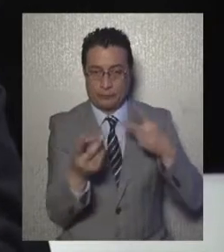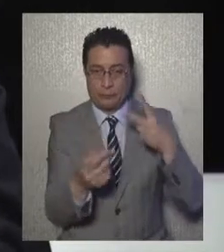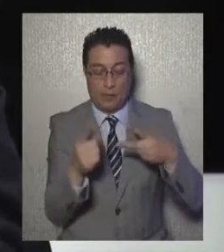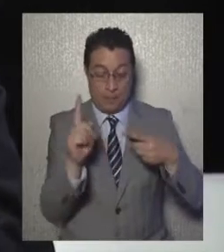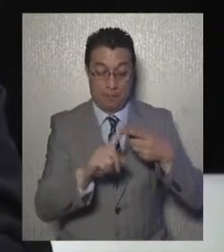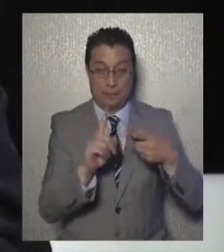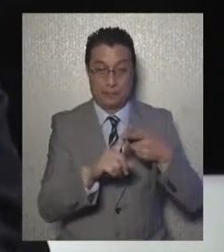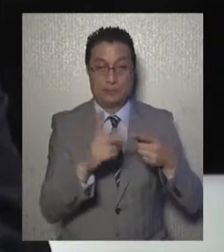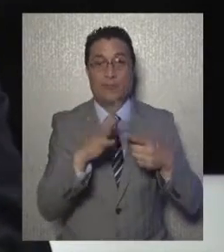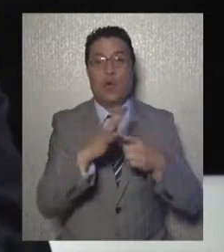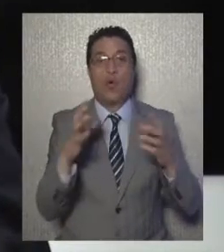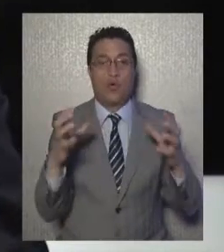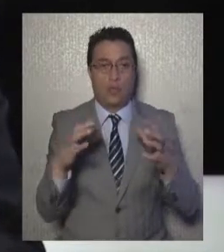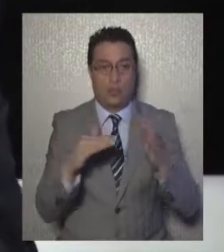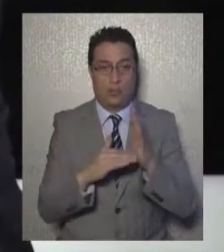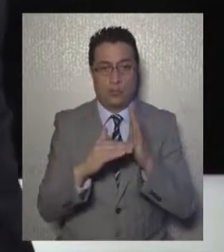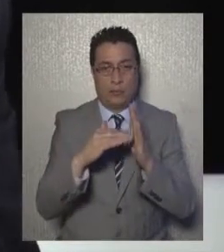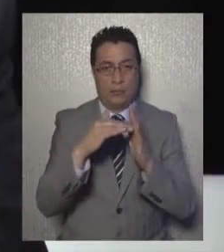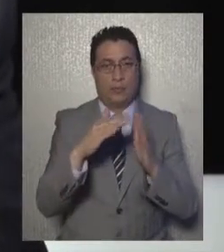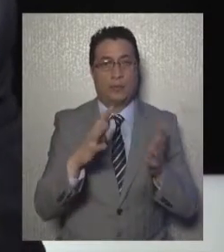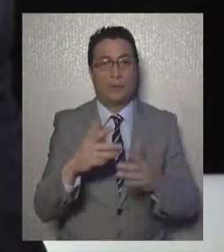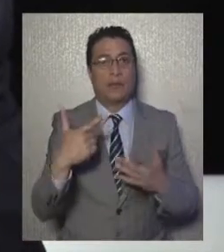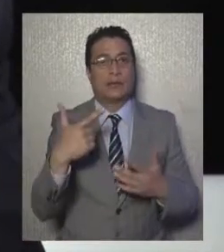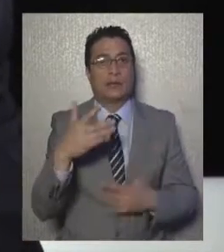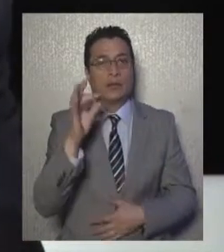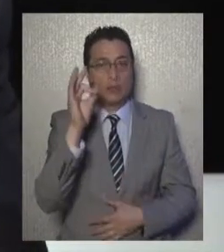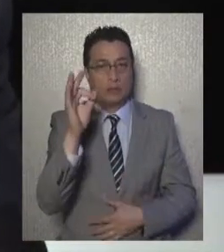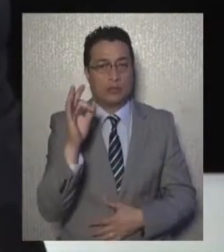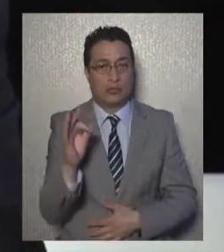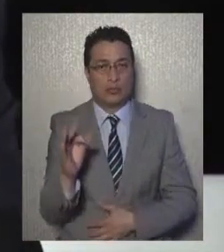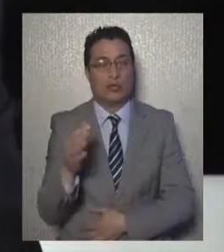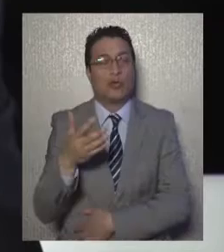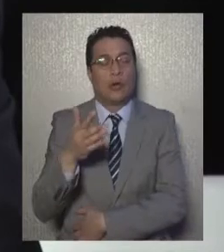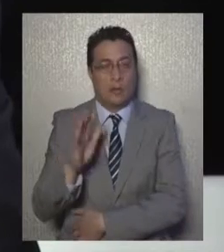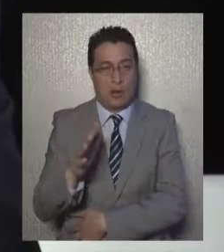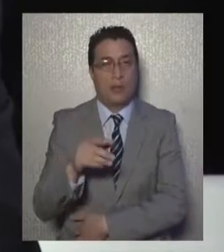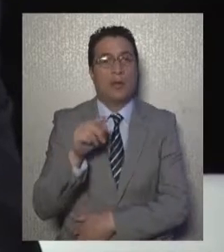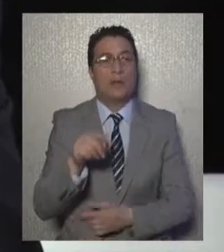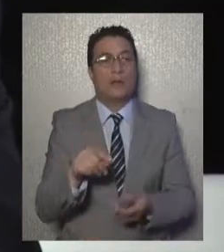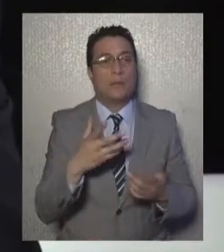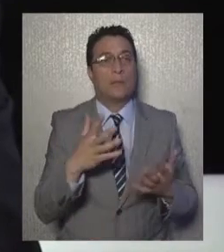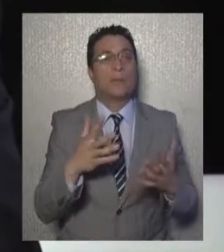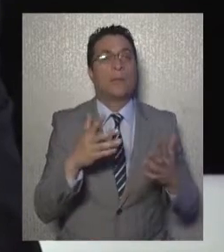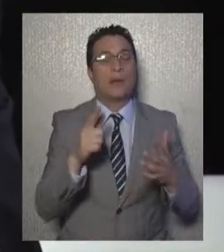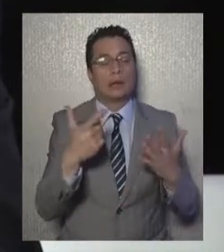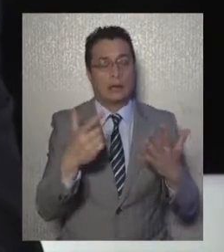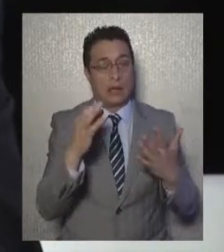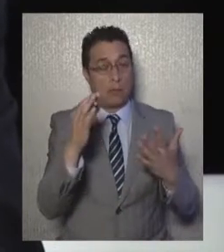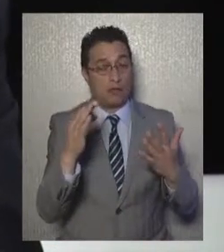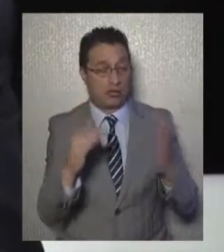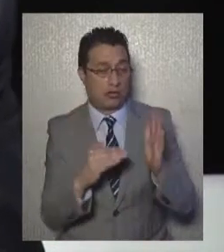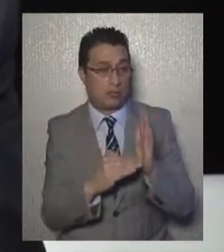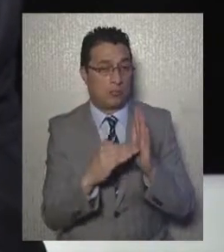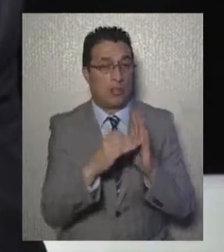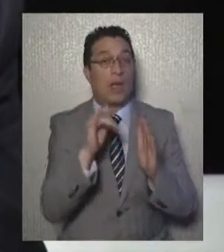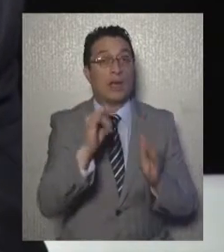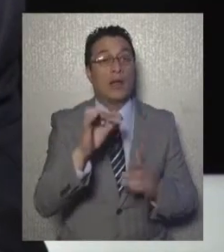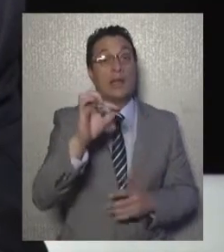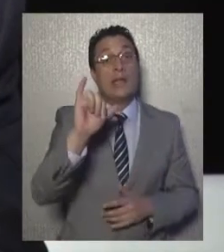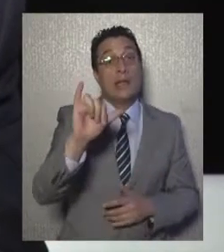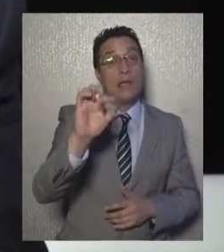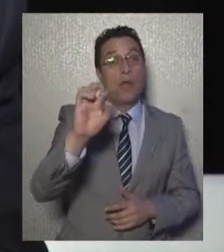de un alto crecimiento del orden de 7%, unos 10, 12 años con un 7%, en que la